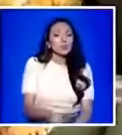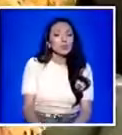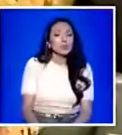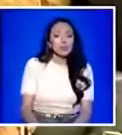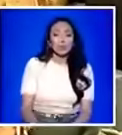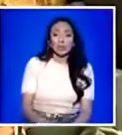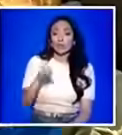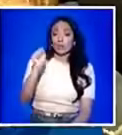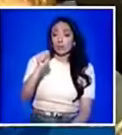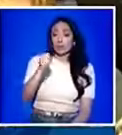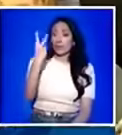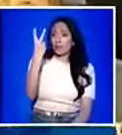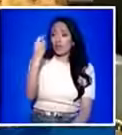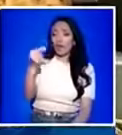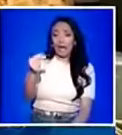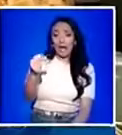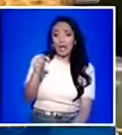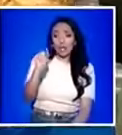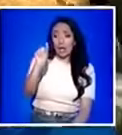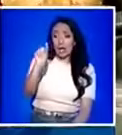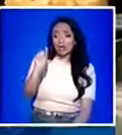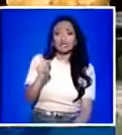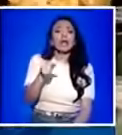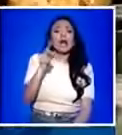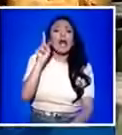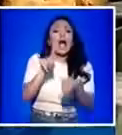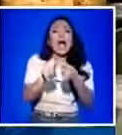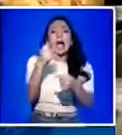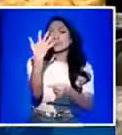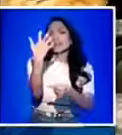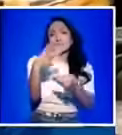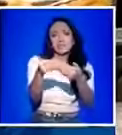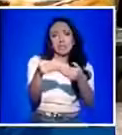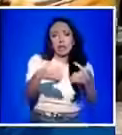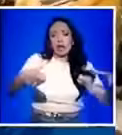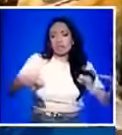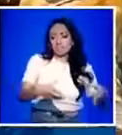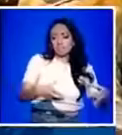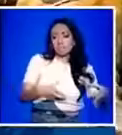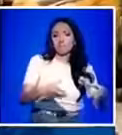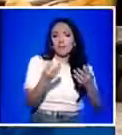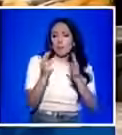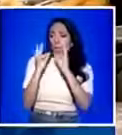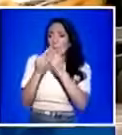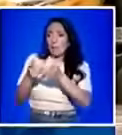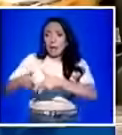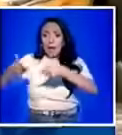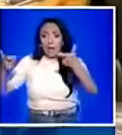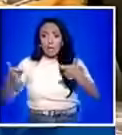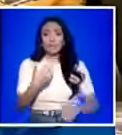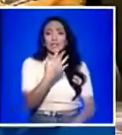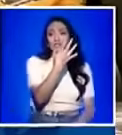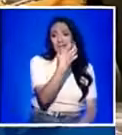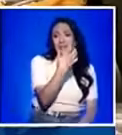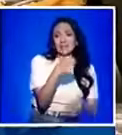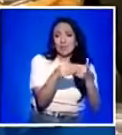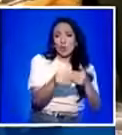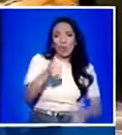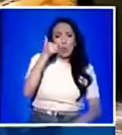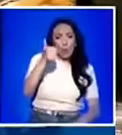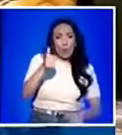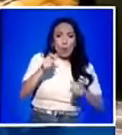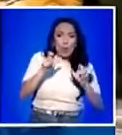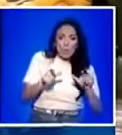Sí, 12 granos. Okay. Sí, hasta de 15 dolaritos, baratito, para bastante familia, según cómo consuman. Buen plato o